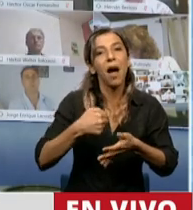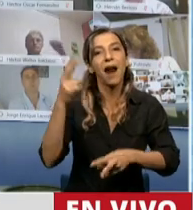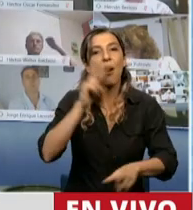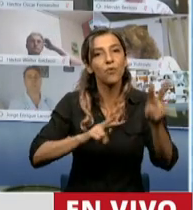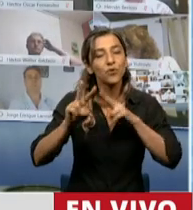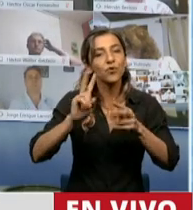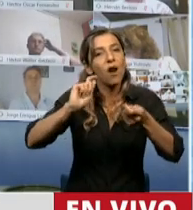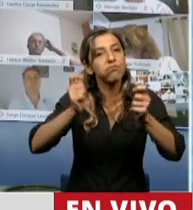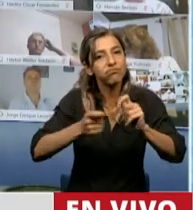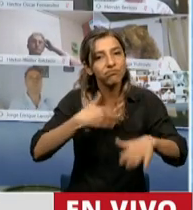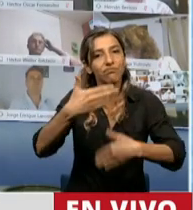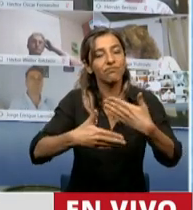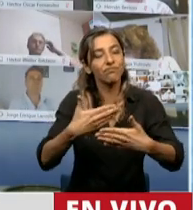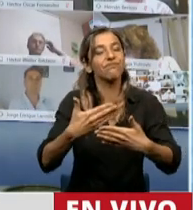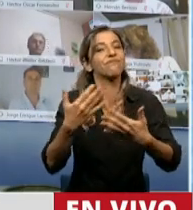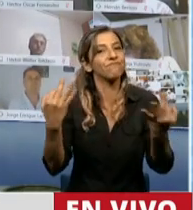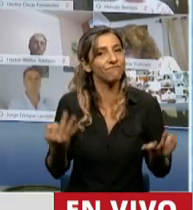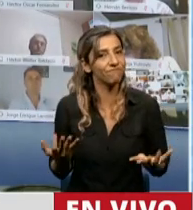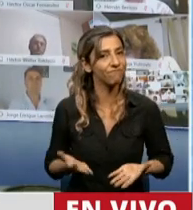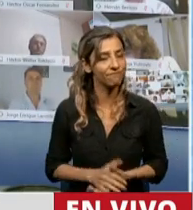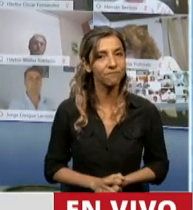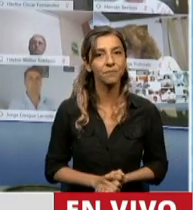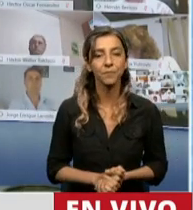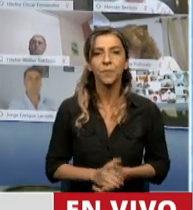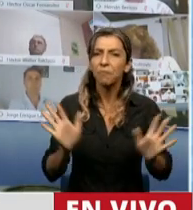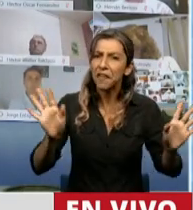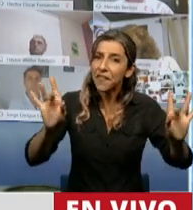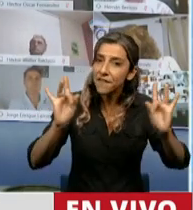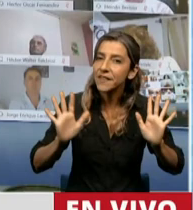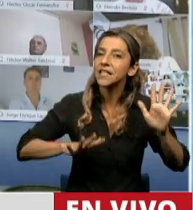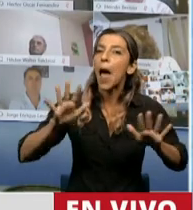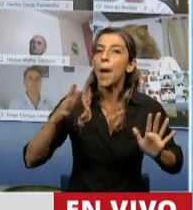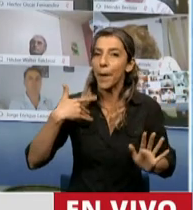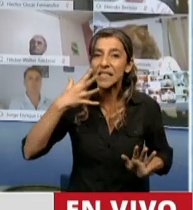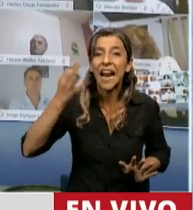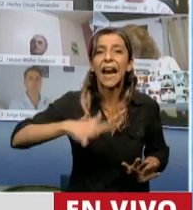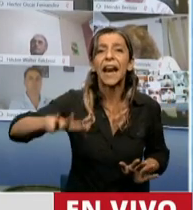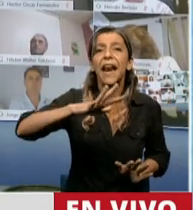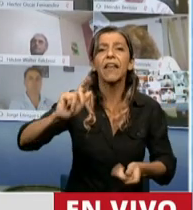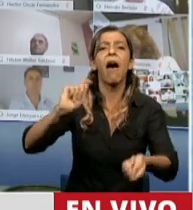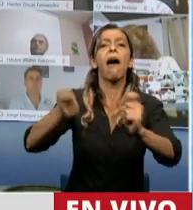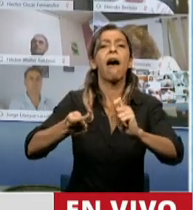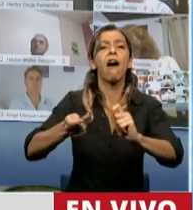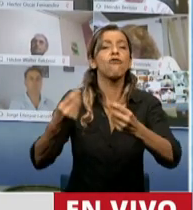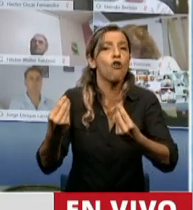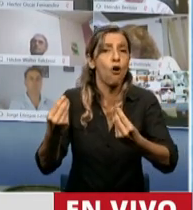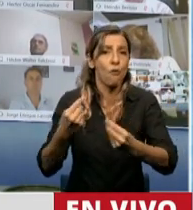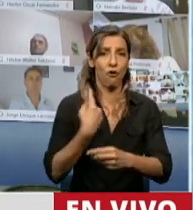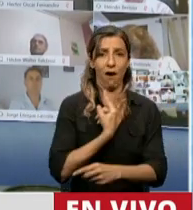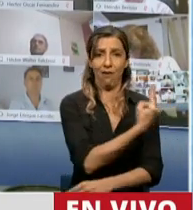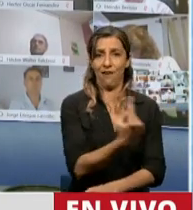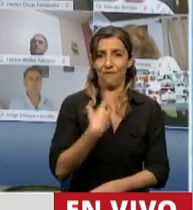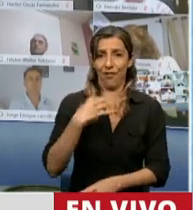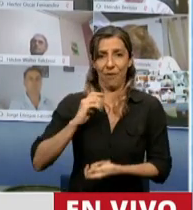que tenemos nosotros mismos. Es muy difícil querer transformar la realidad si no nos transformamos a nosotros mismos. Hace un